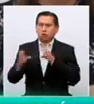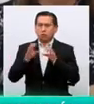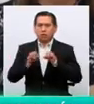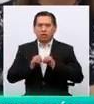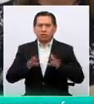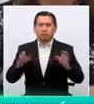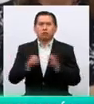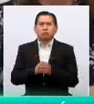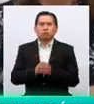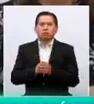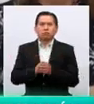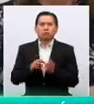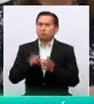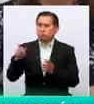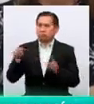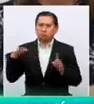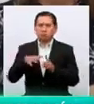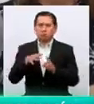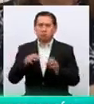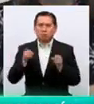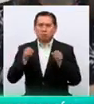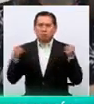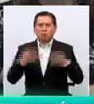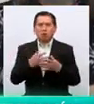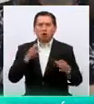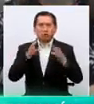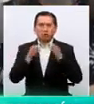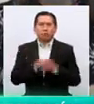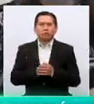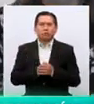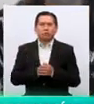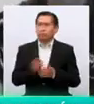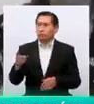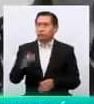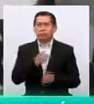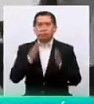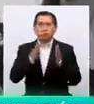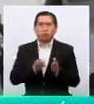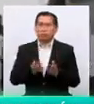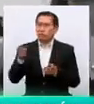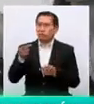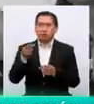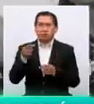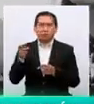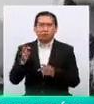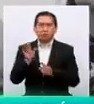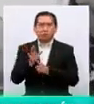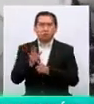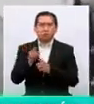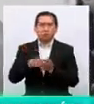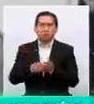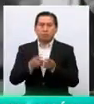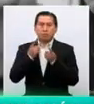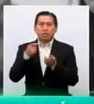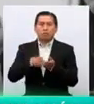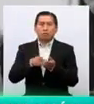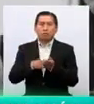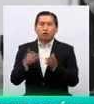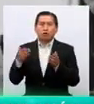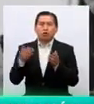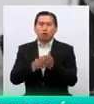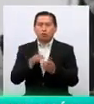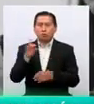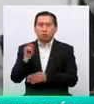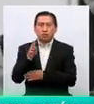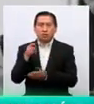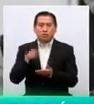comunicacional, porque este es un terrorista comunicacional. El diputado de la Alianza Creemos anunció la presentación de una denuncia contra el canal